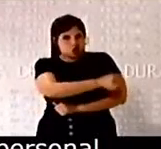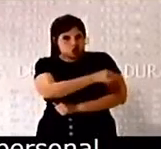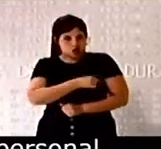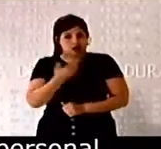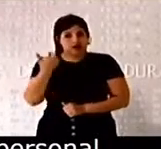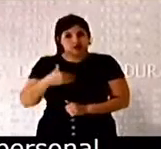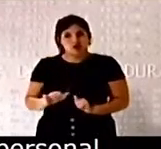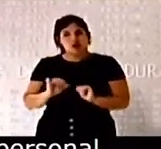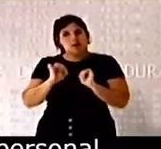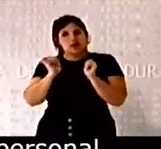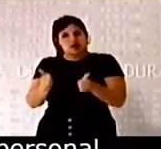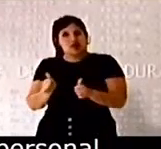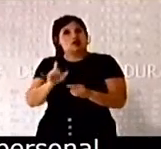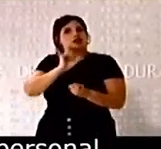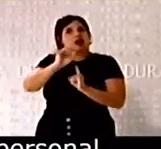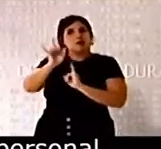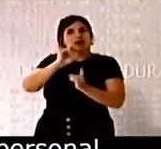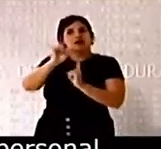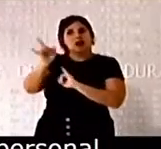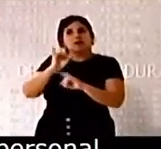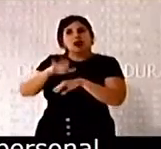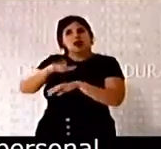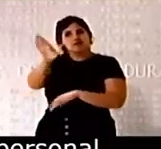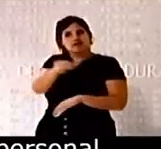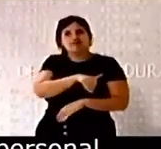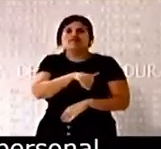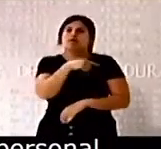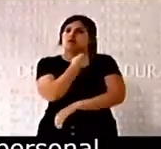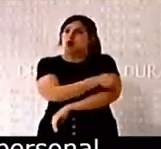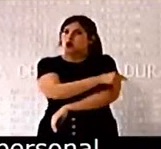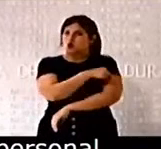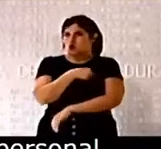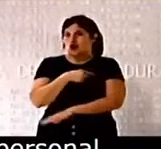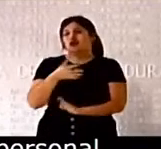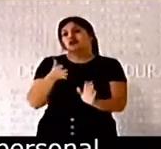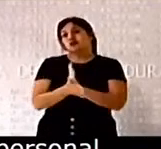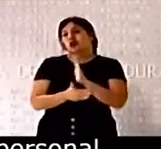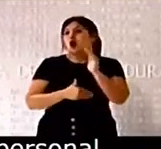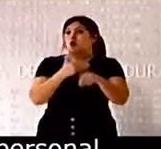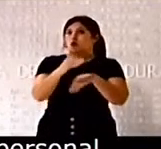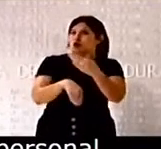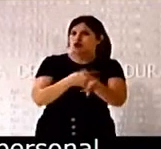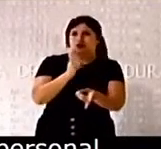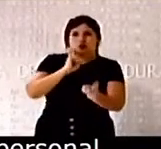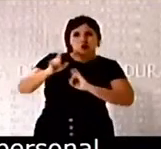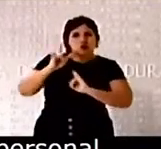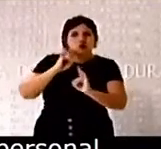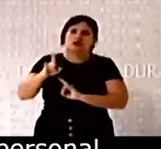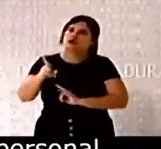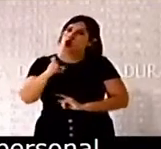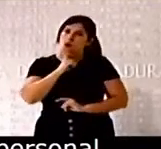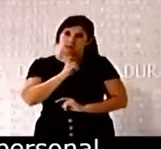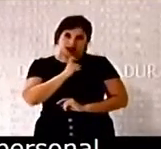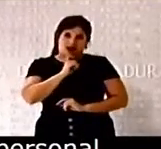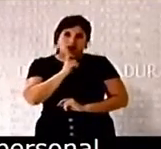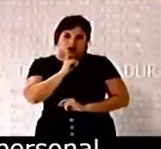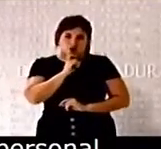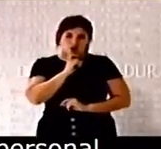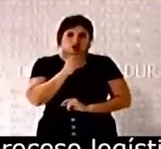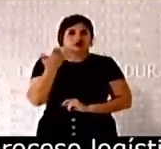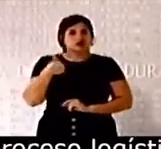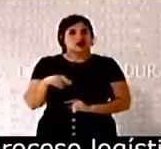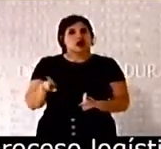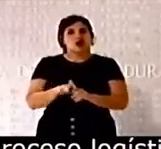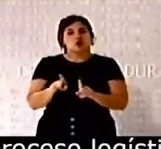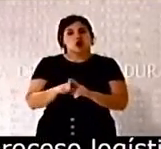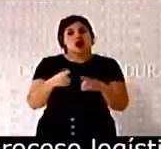empezando a hacer las llamadas para vacunar. Es un proceso logístico ciertamente complicado, que le hemos dado autonomía a las